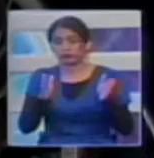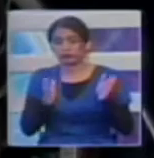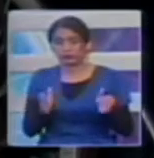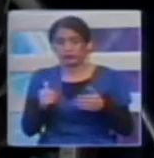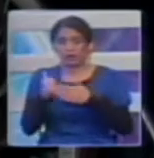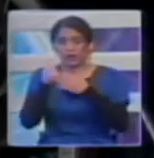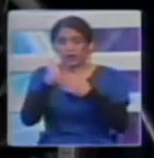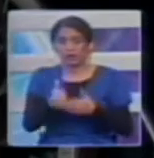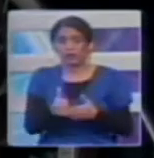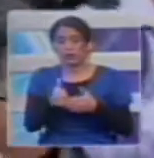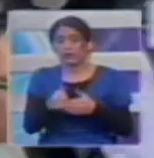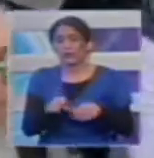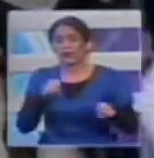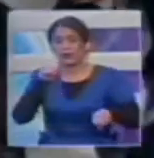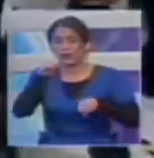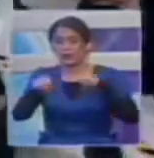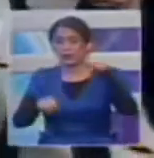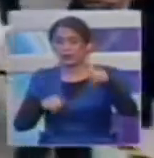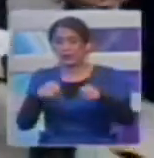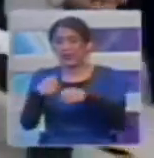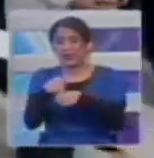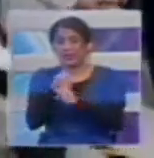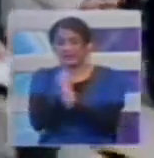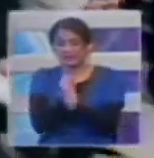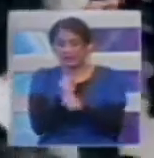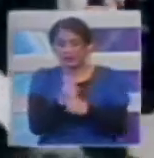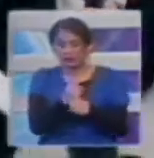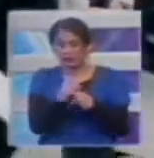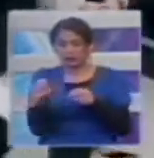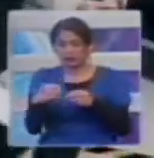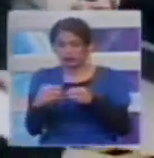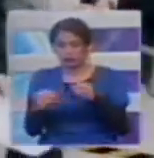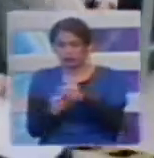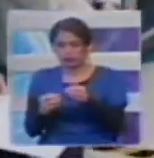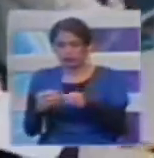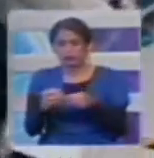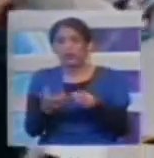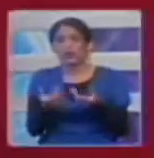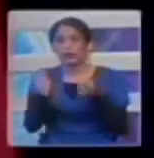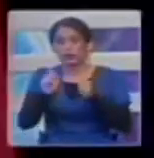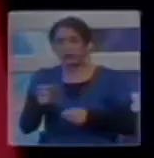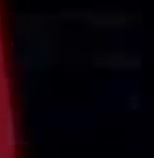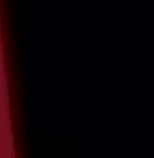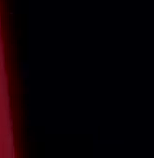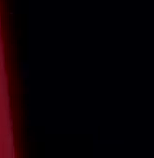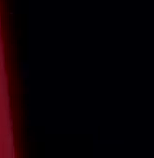ensambladoras contar con un centro que avale la excelencia y calidad de los productos que entregan al mercado.